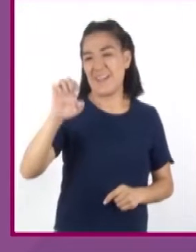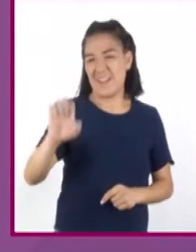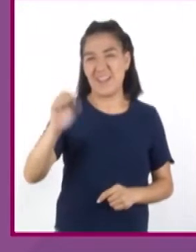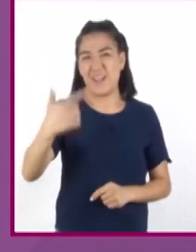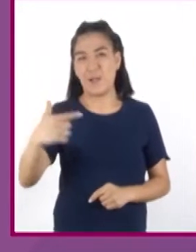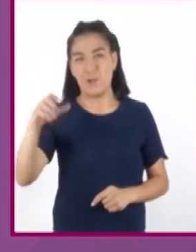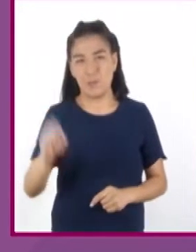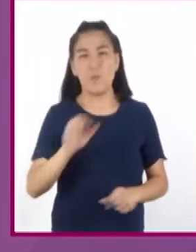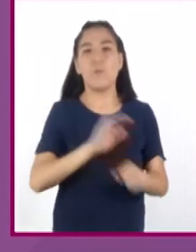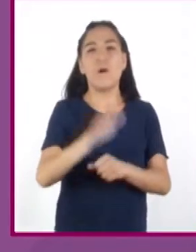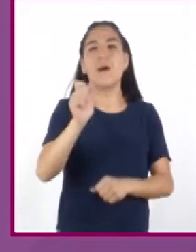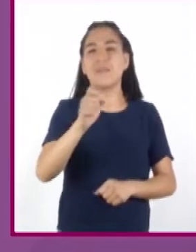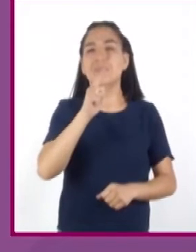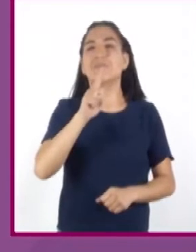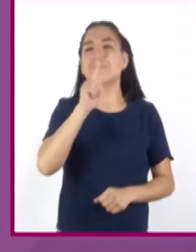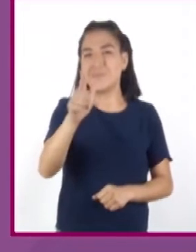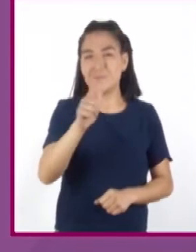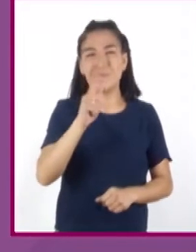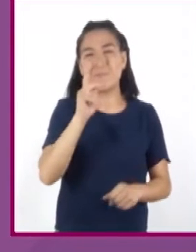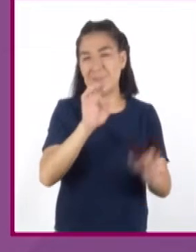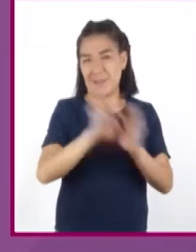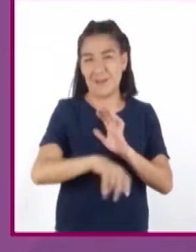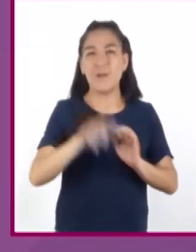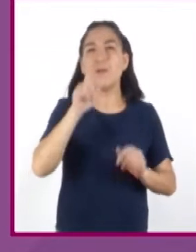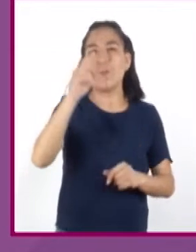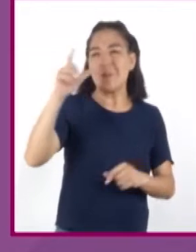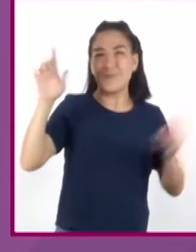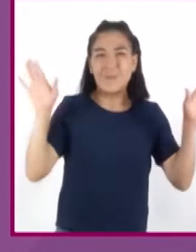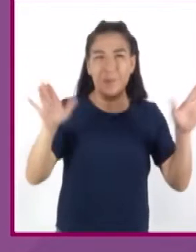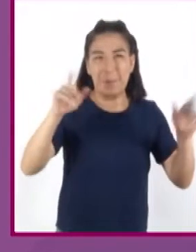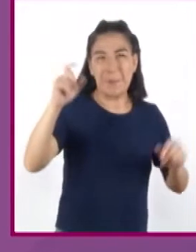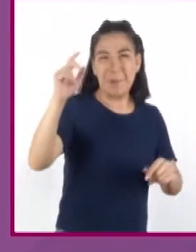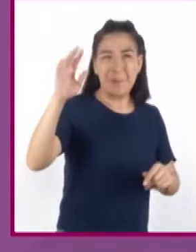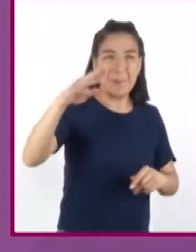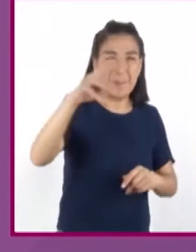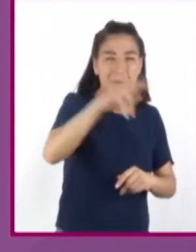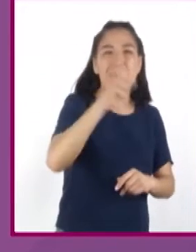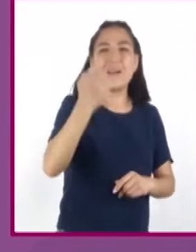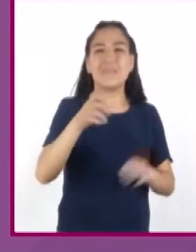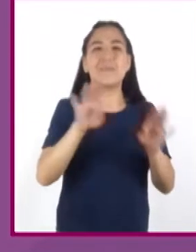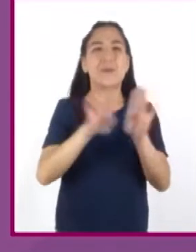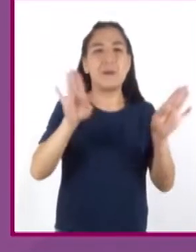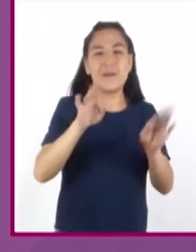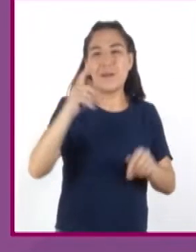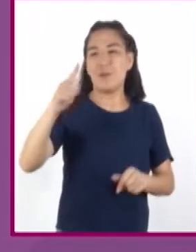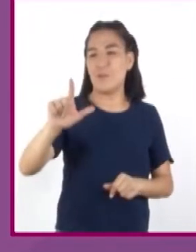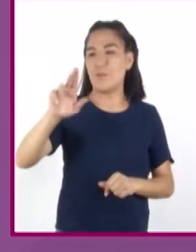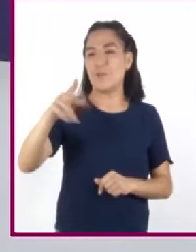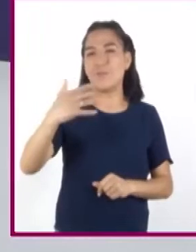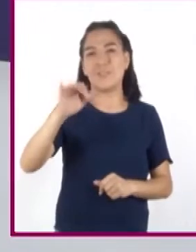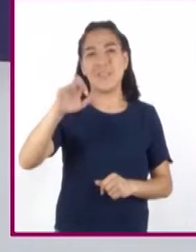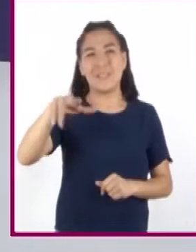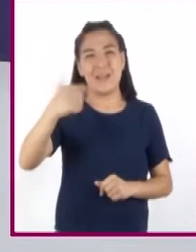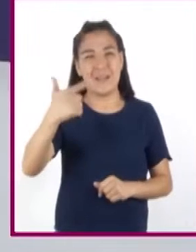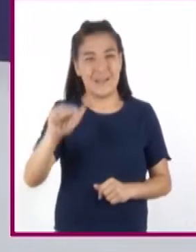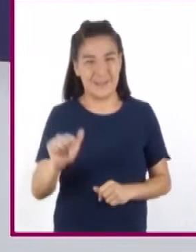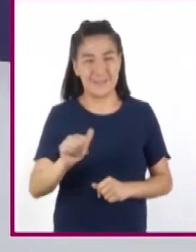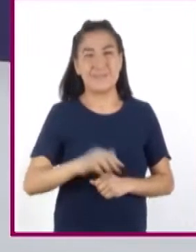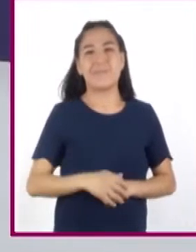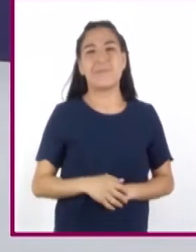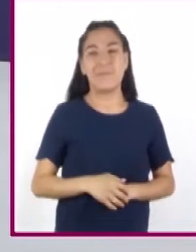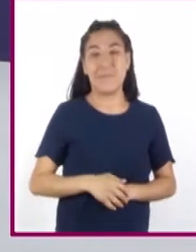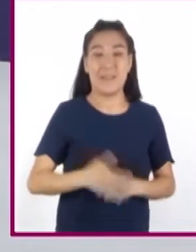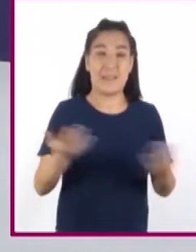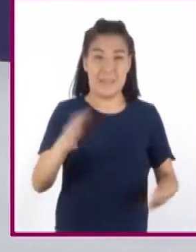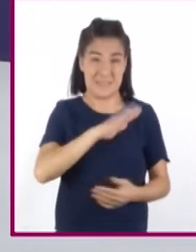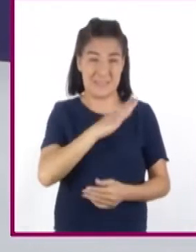ejemplo sería la palabra luciérnaga, otro es el sufijo eco que utilizamos en la palabra muñeco. Es sabido que el